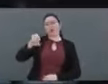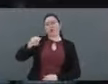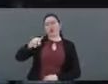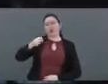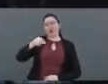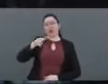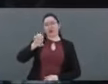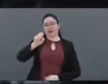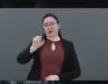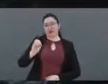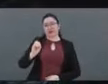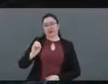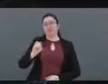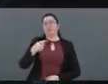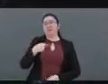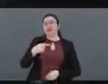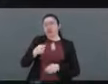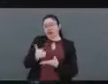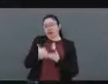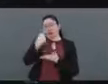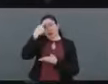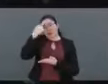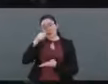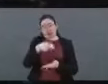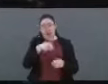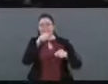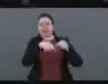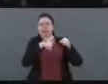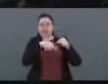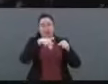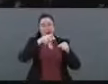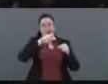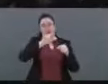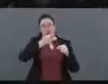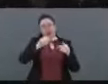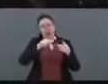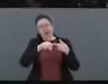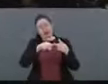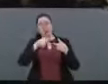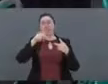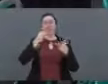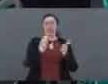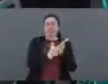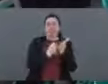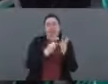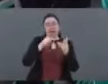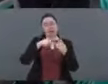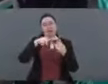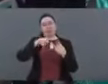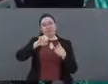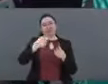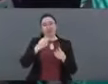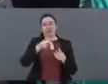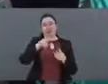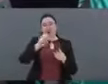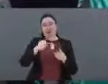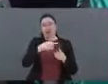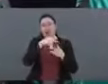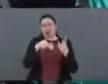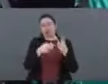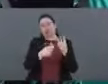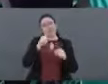y opera para eliminar nitrógeno amoniacal, fierro y manganeso, y con eso tener la calidad del agua